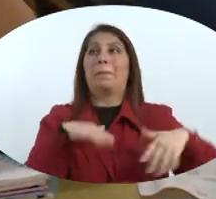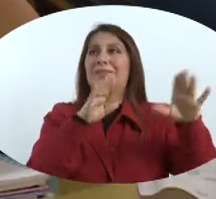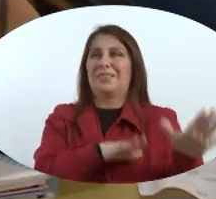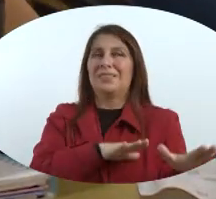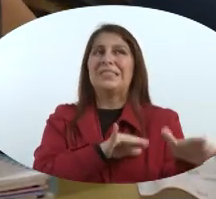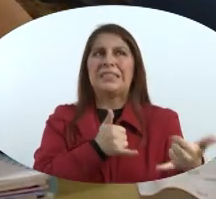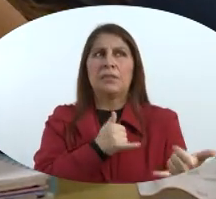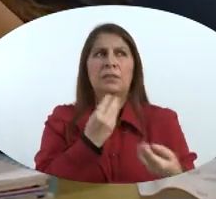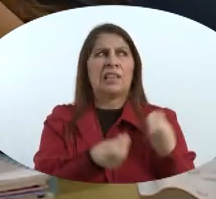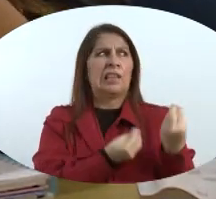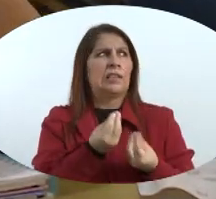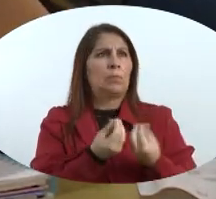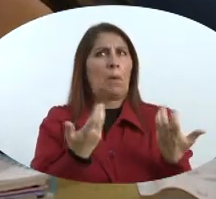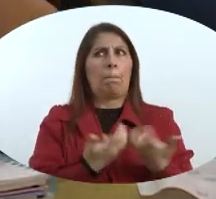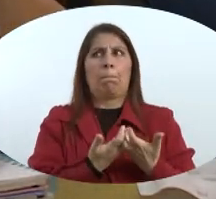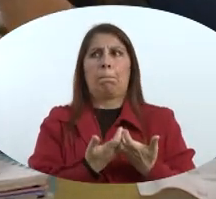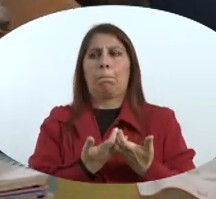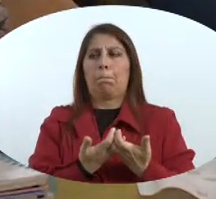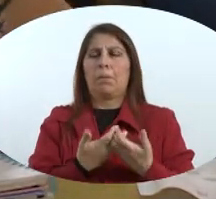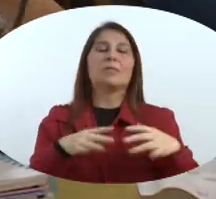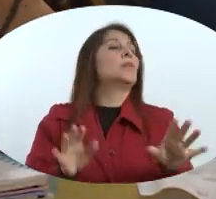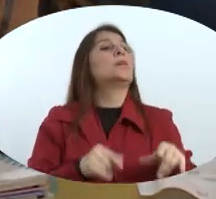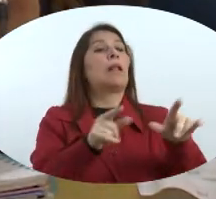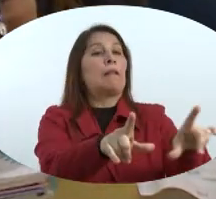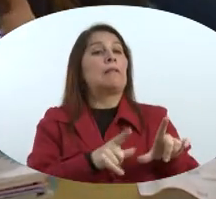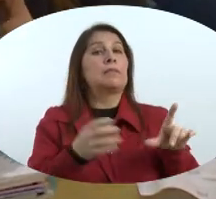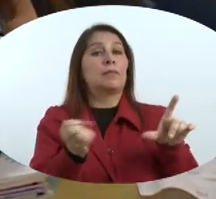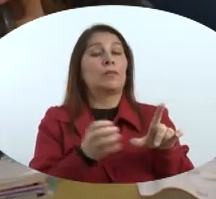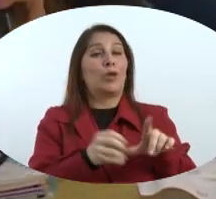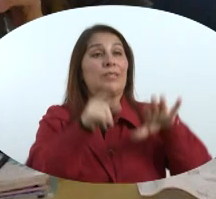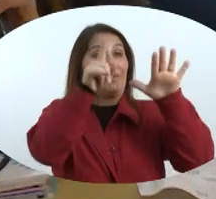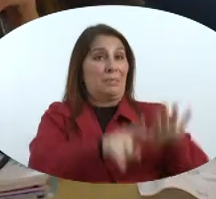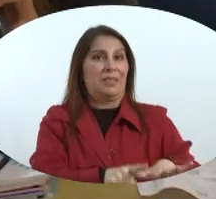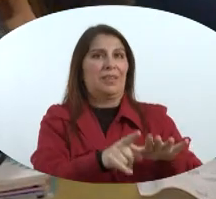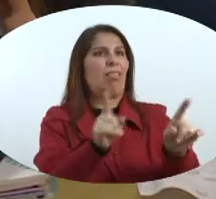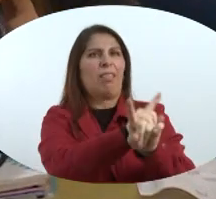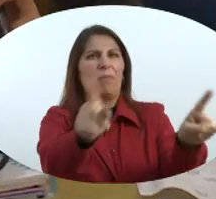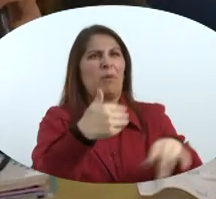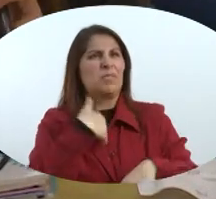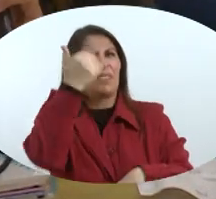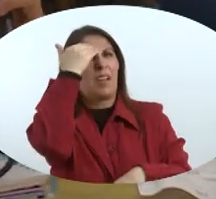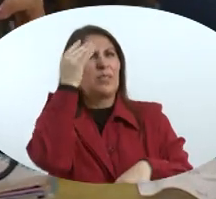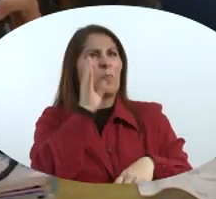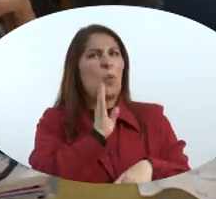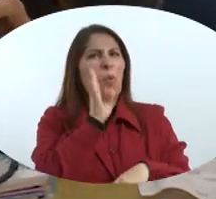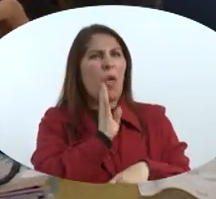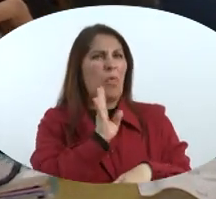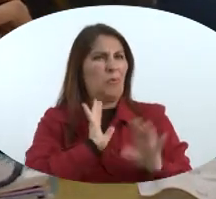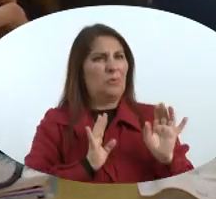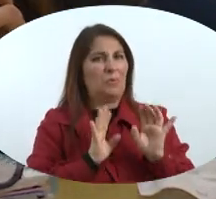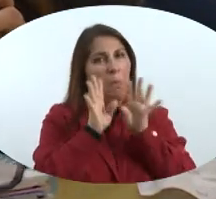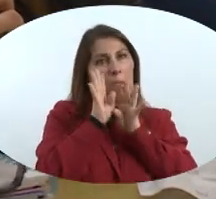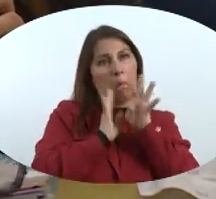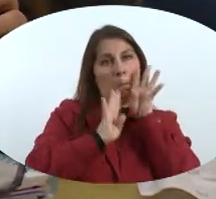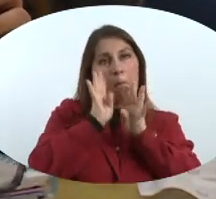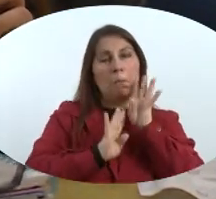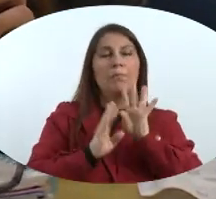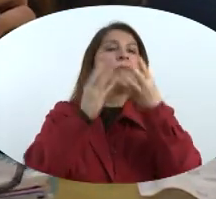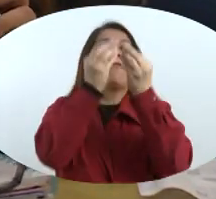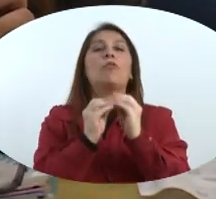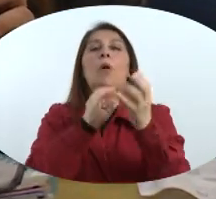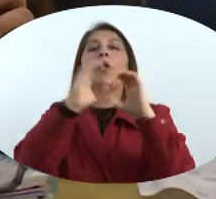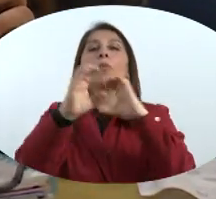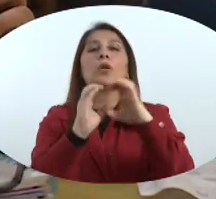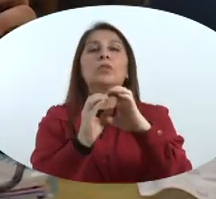representación nos pasaba mucho digamos dentro de la licenciatura con las representaciones de semestre y resulta ser como como el adorno entonces un canal de comunicación